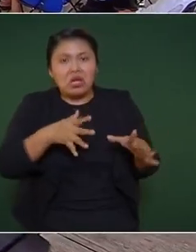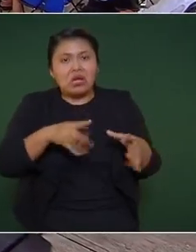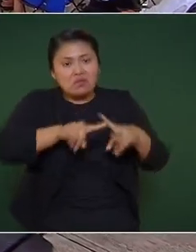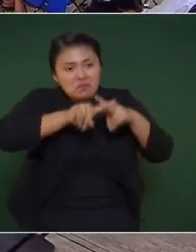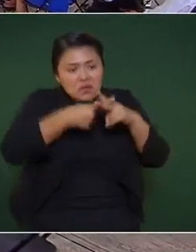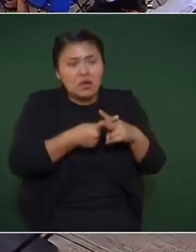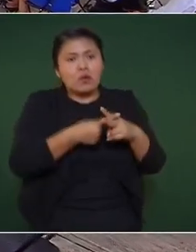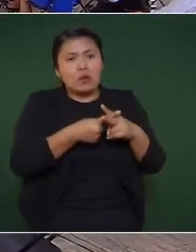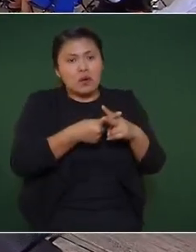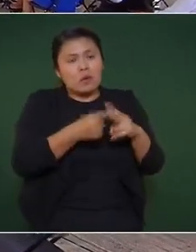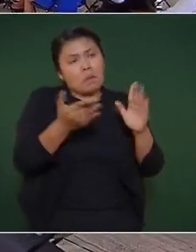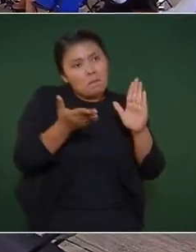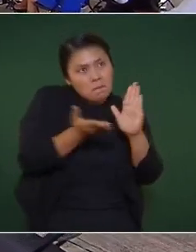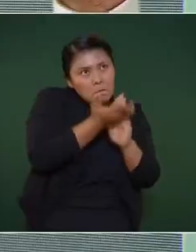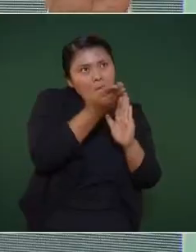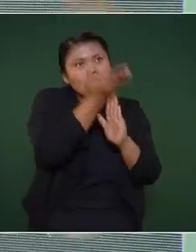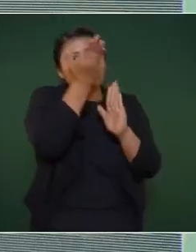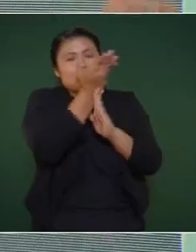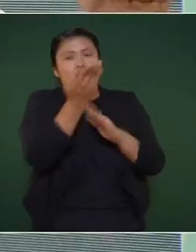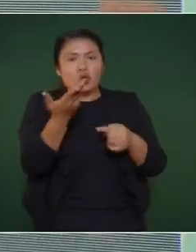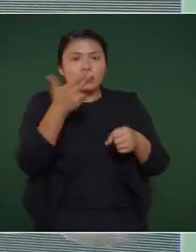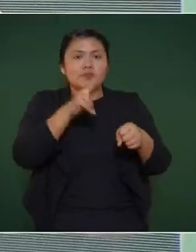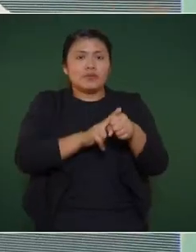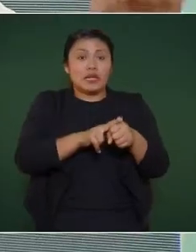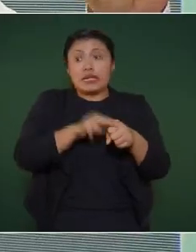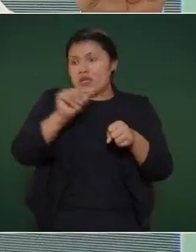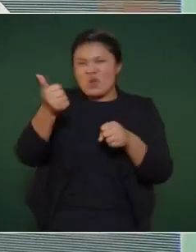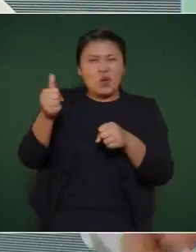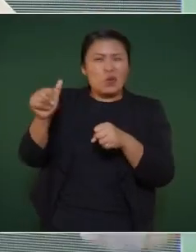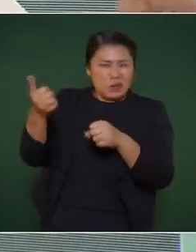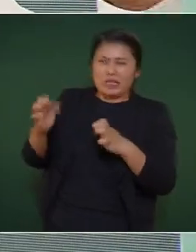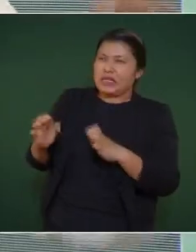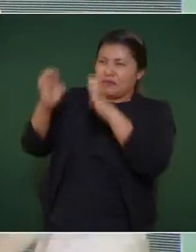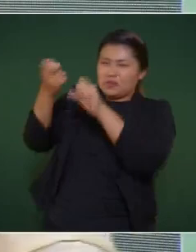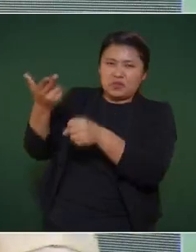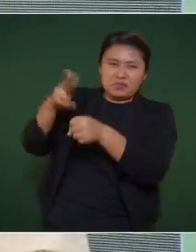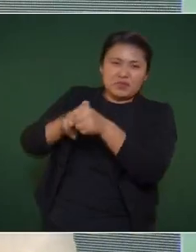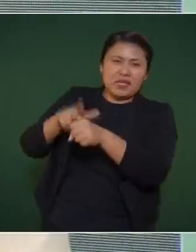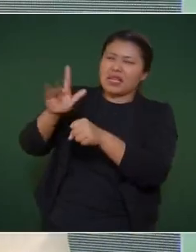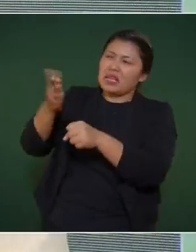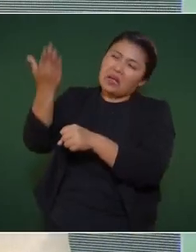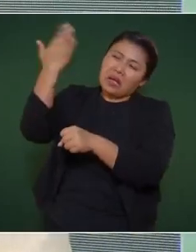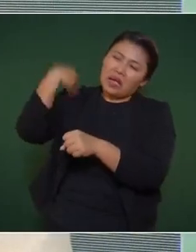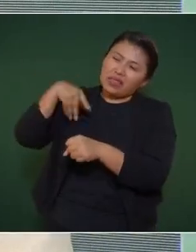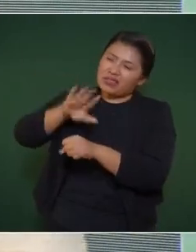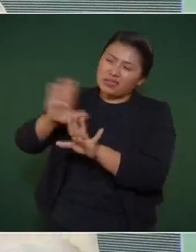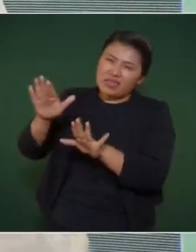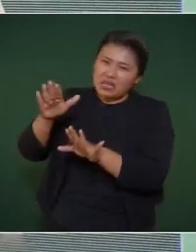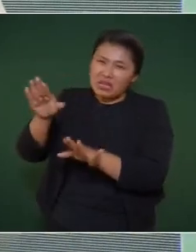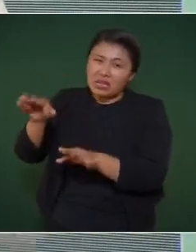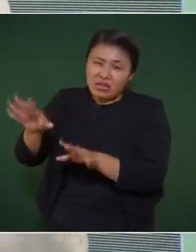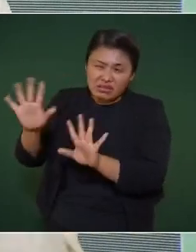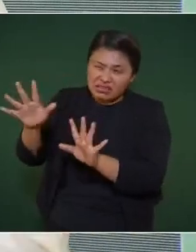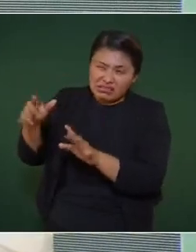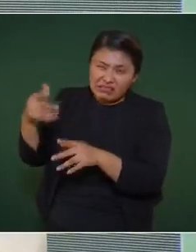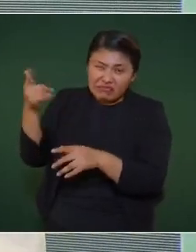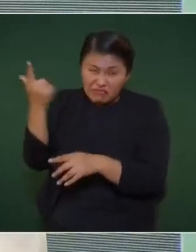hospitales y la rehabilitación de hospitales que quedaron abandonados. Aquí hay